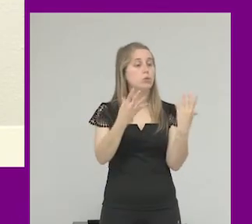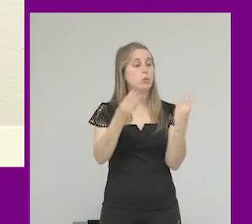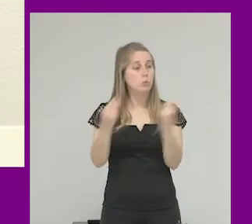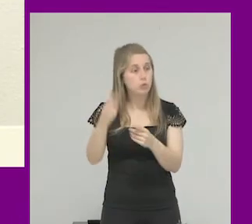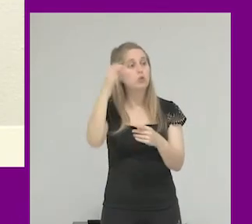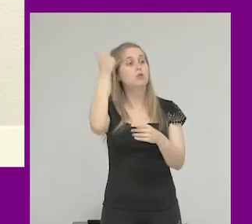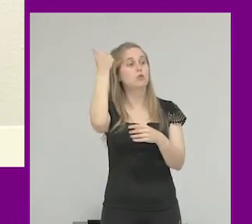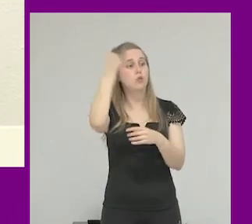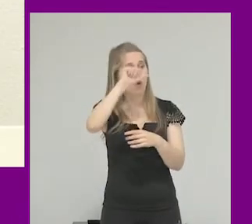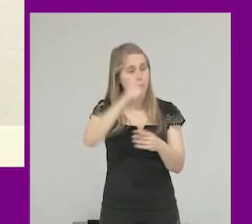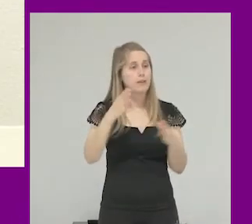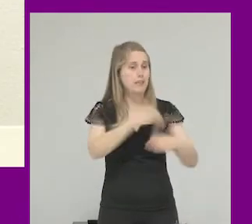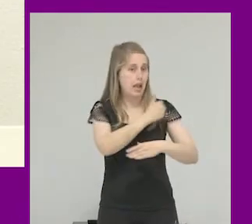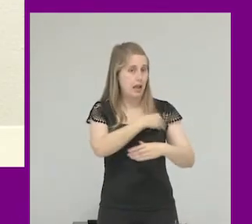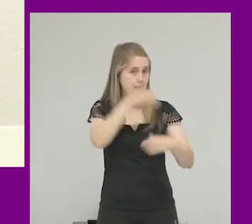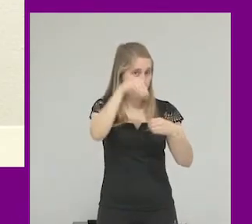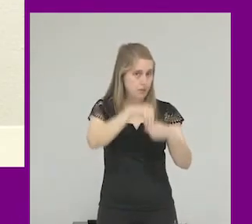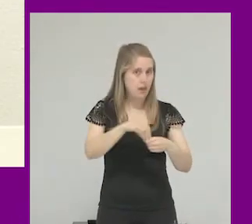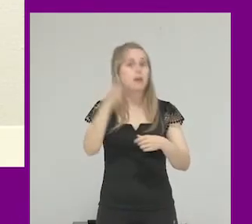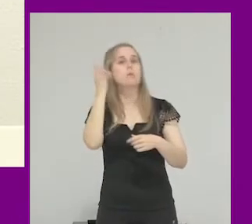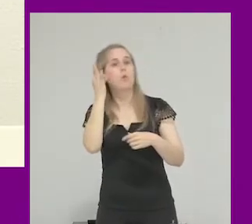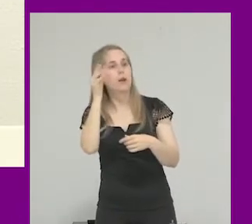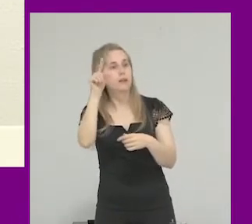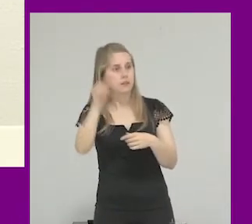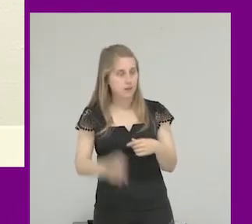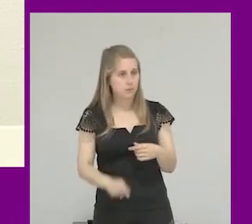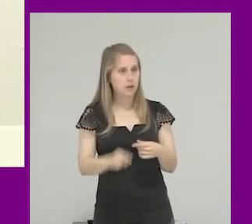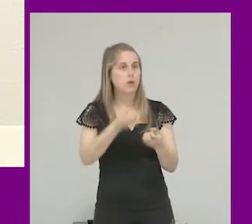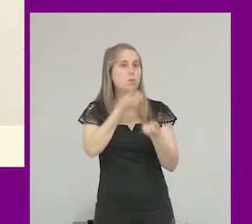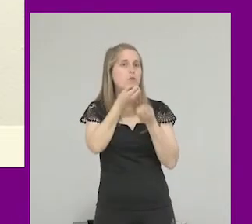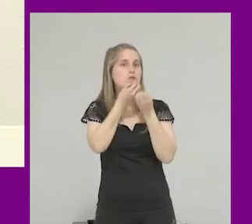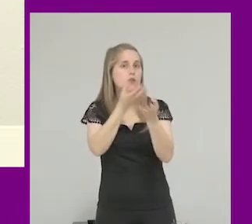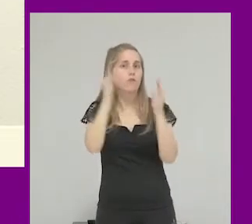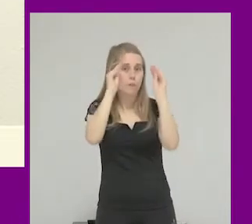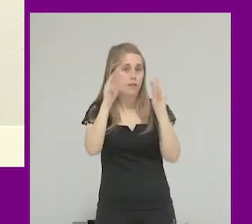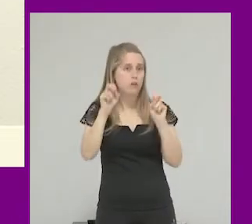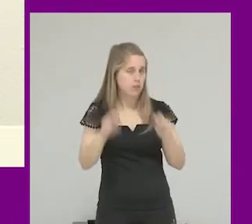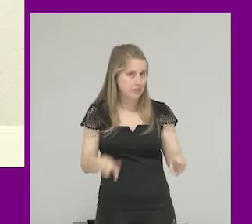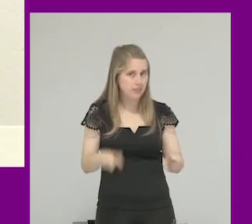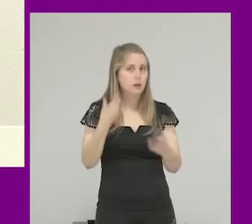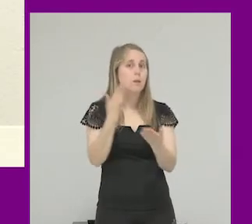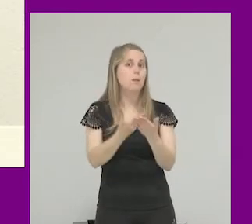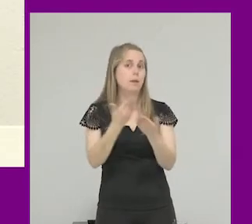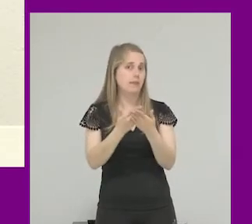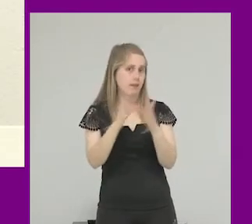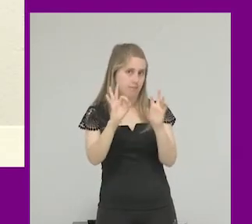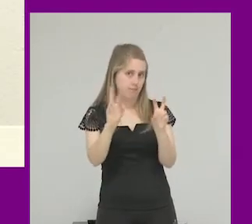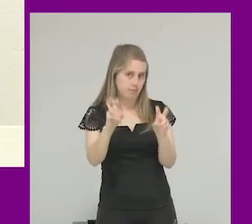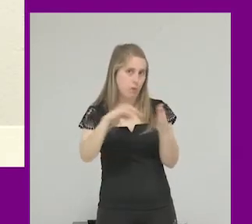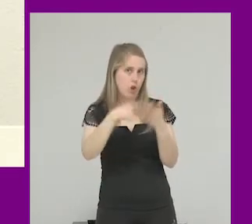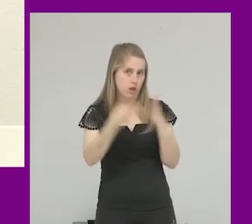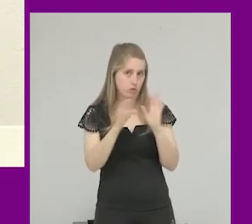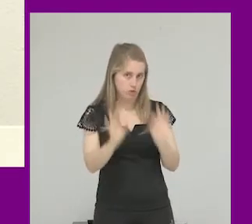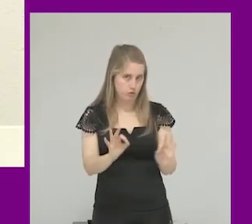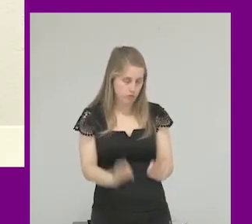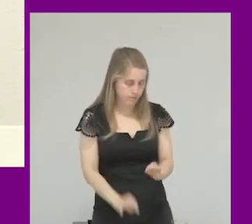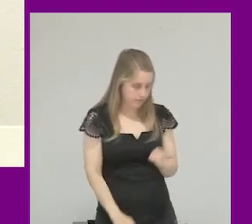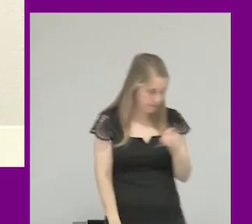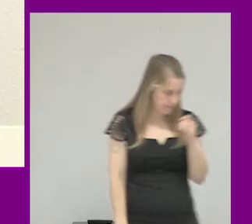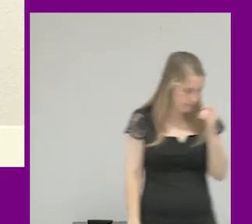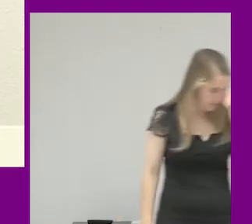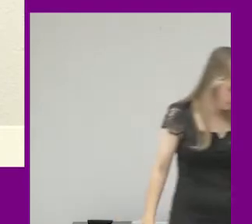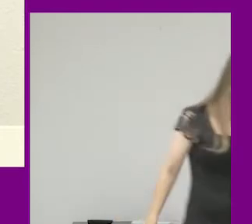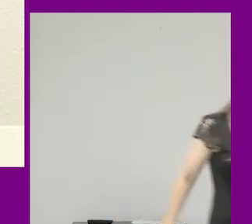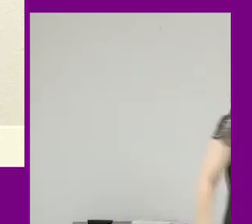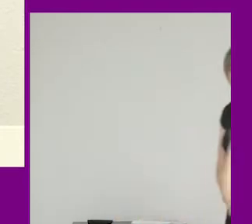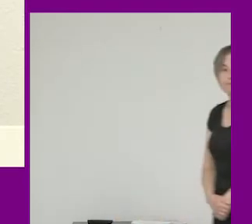muchos hombres también en la academia y muchas mujeres que sin formación están pidiendo ese tipo de proyectos. Pero